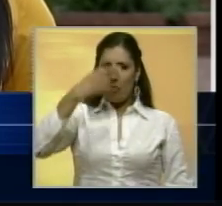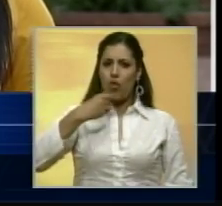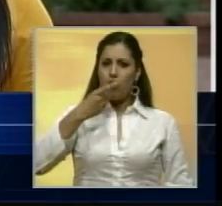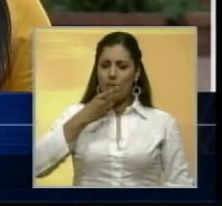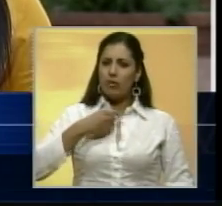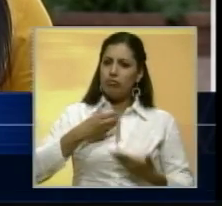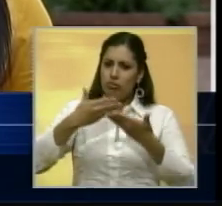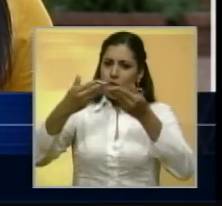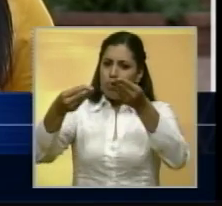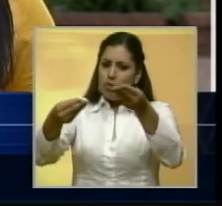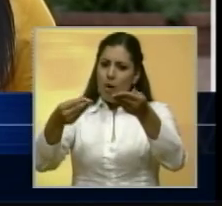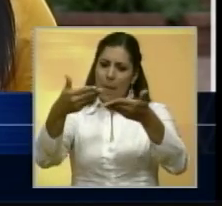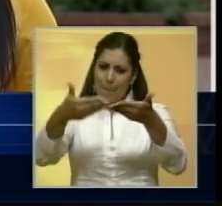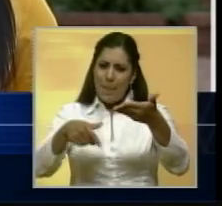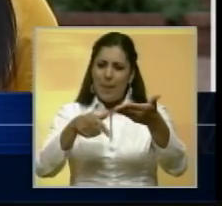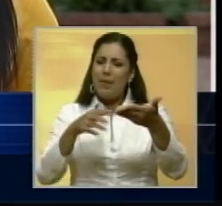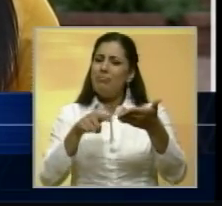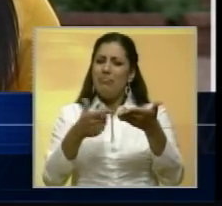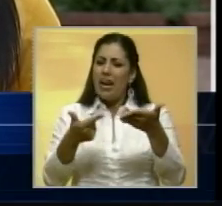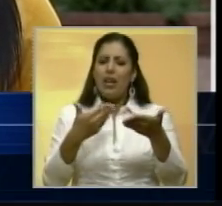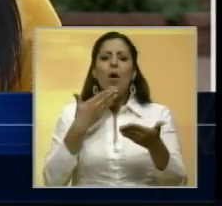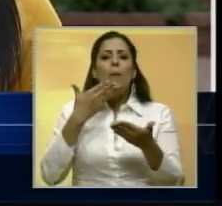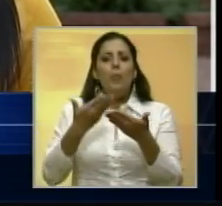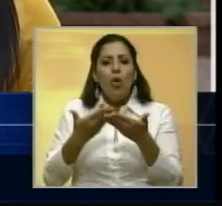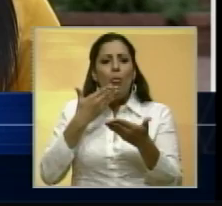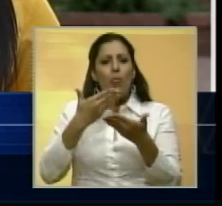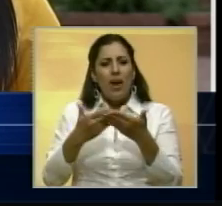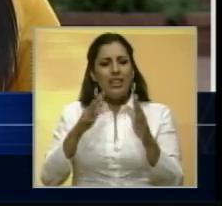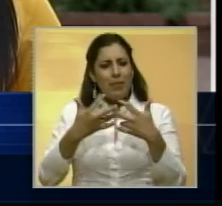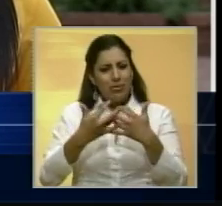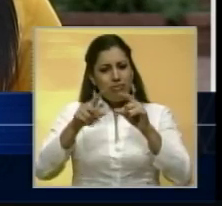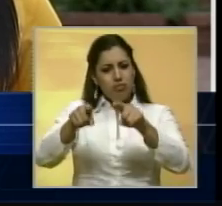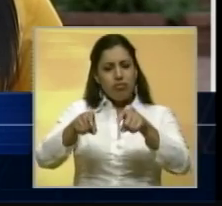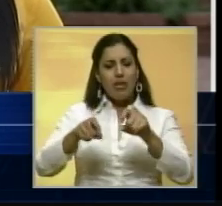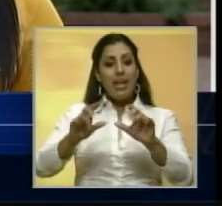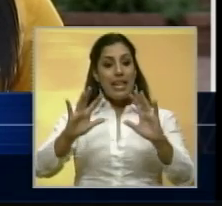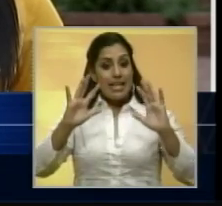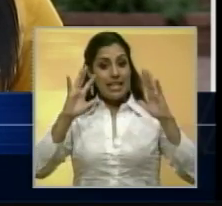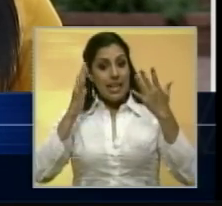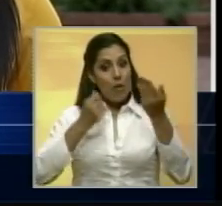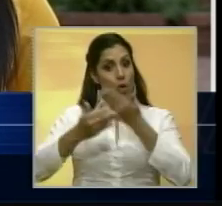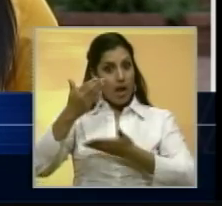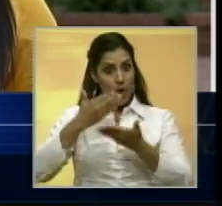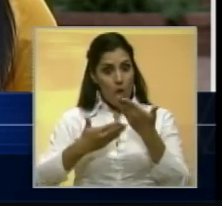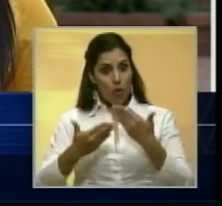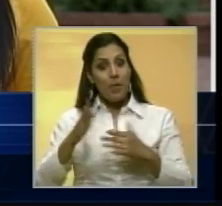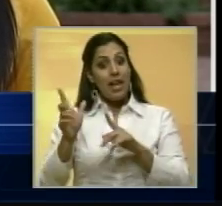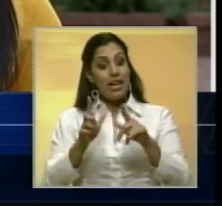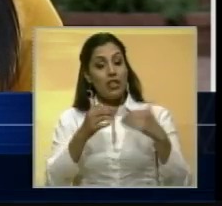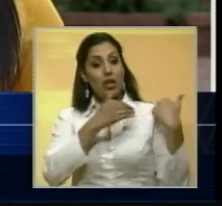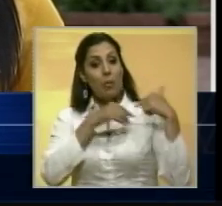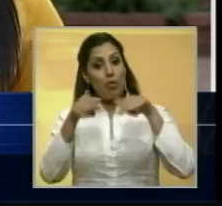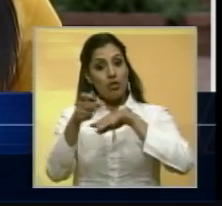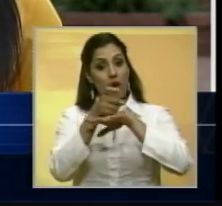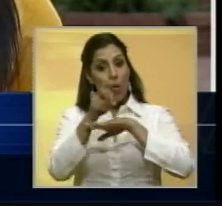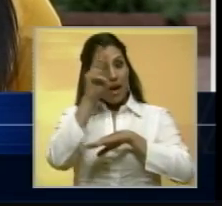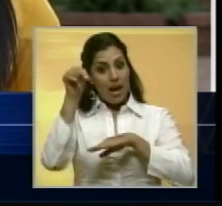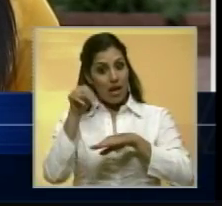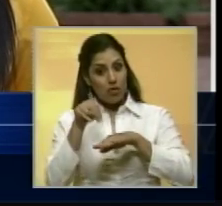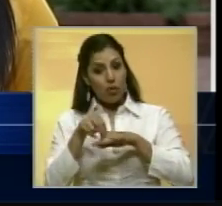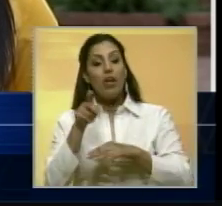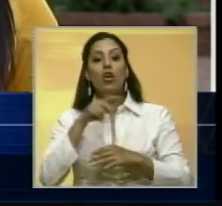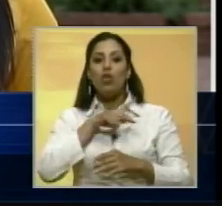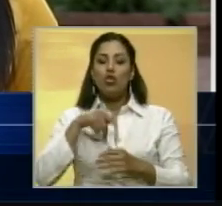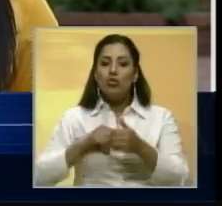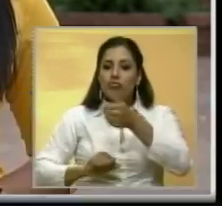un documento con propuestas para reactivar la agroproducción y así recuperar la economía que ya está en manos del gobierno nacional. Este